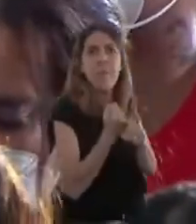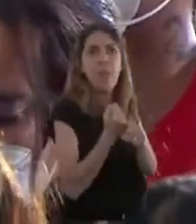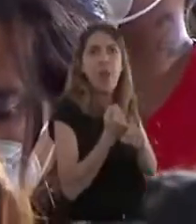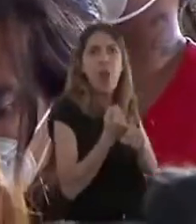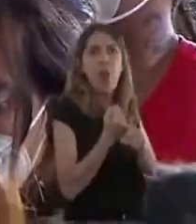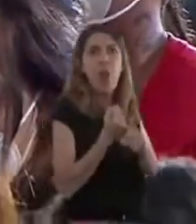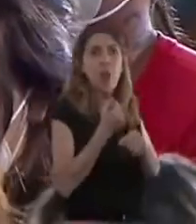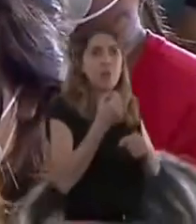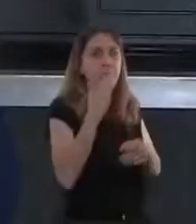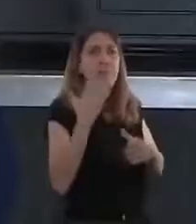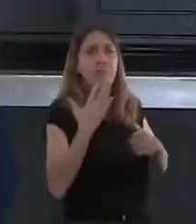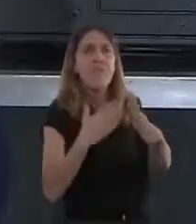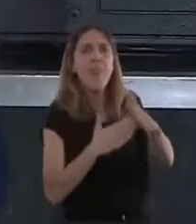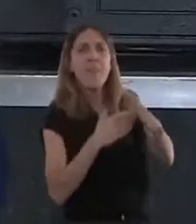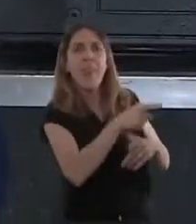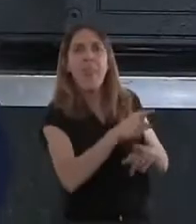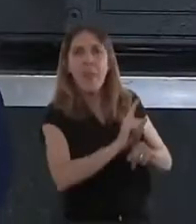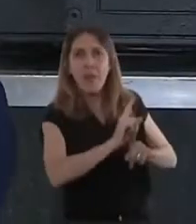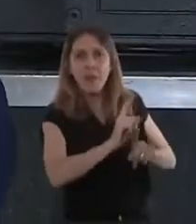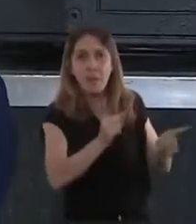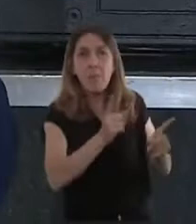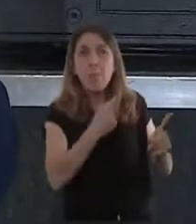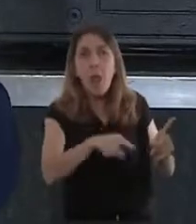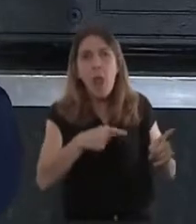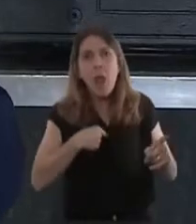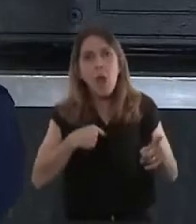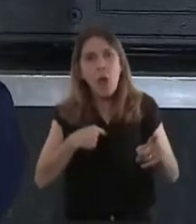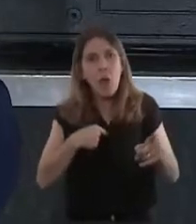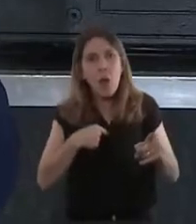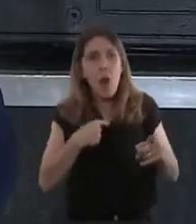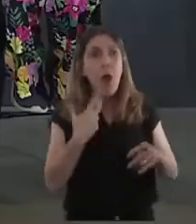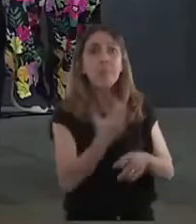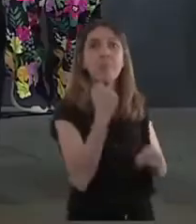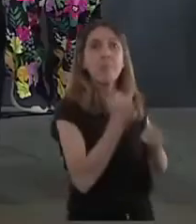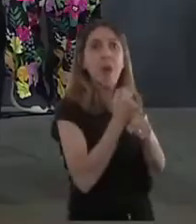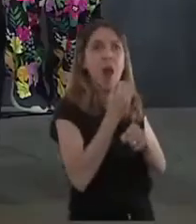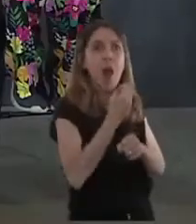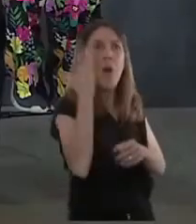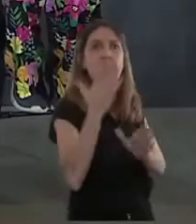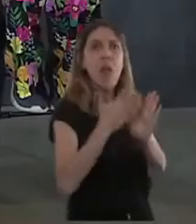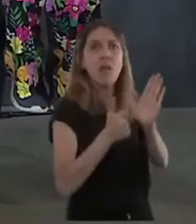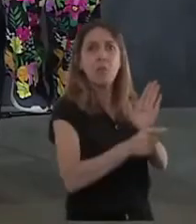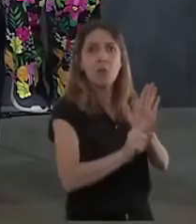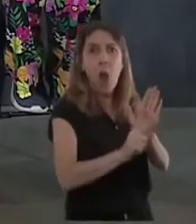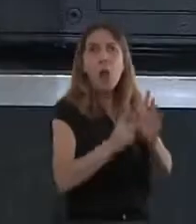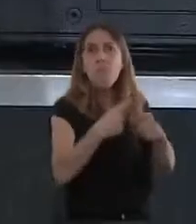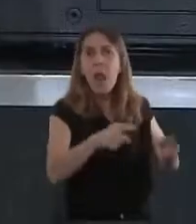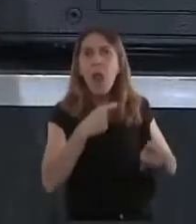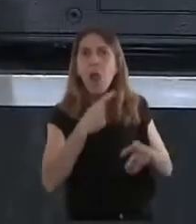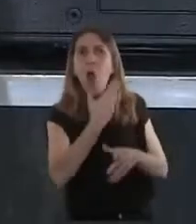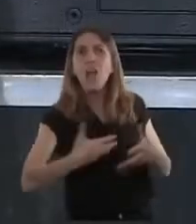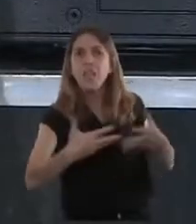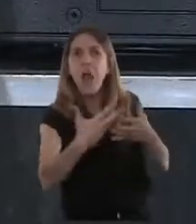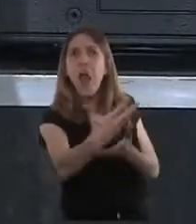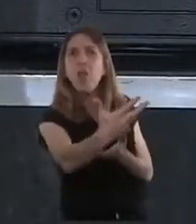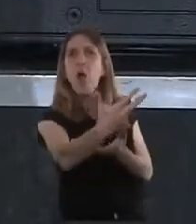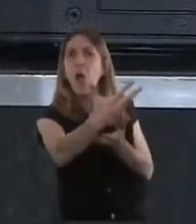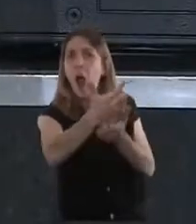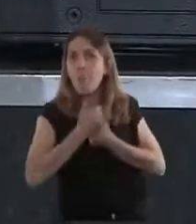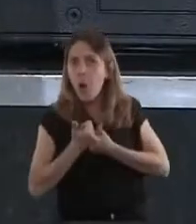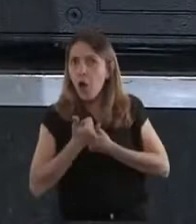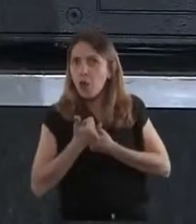pero no por eso han dejado de trabajar. Han seguido trabajando con el auxilio del Estado, asociándose en